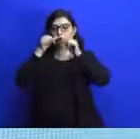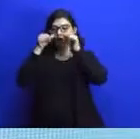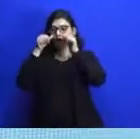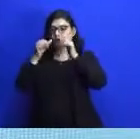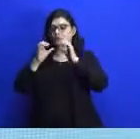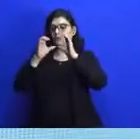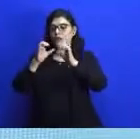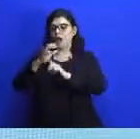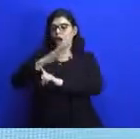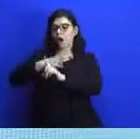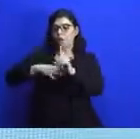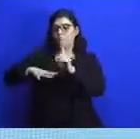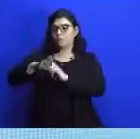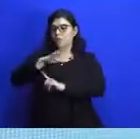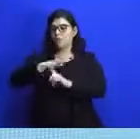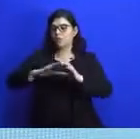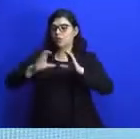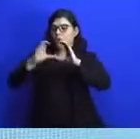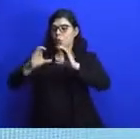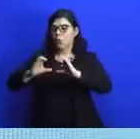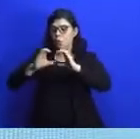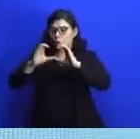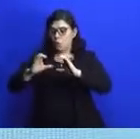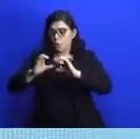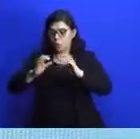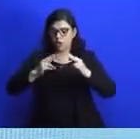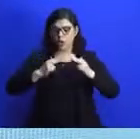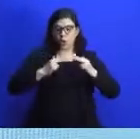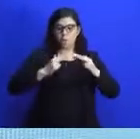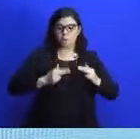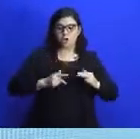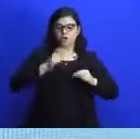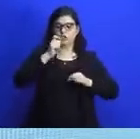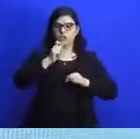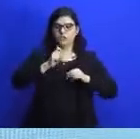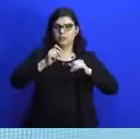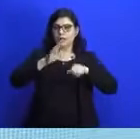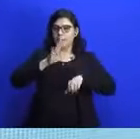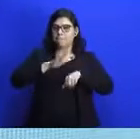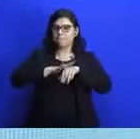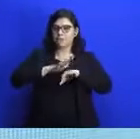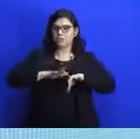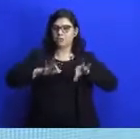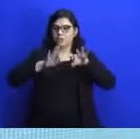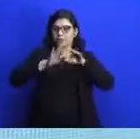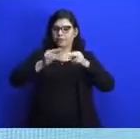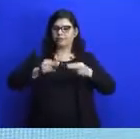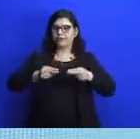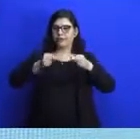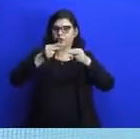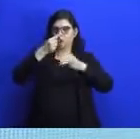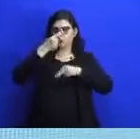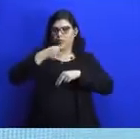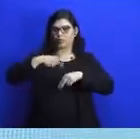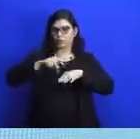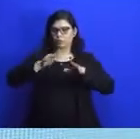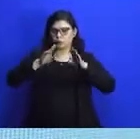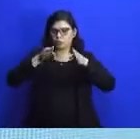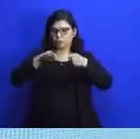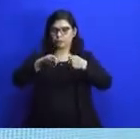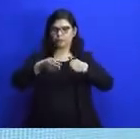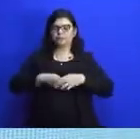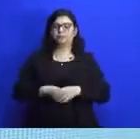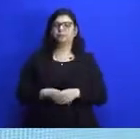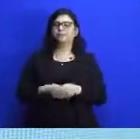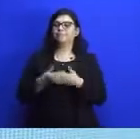la humanidad en el centro de nuestras decisiones, en el centro de nuestro negocio. Así que, Guy,